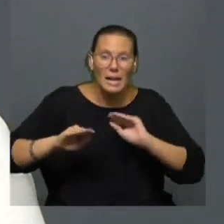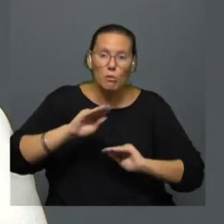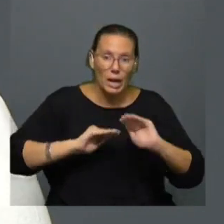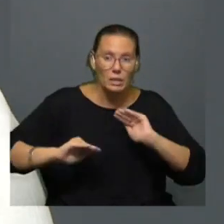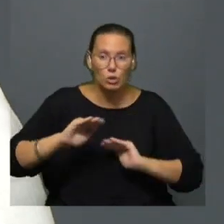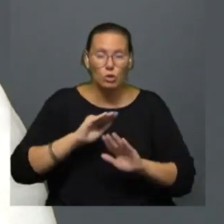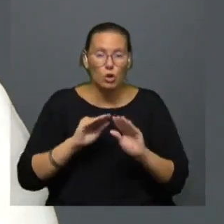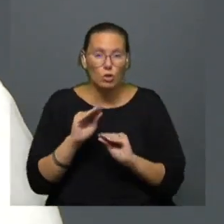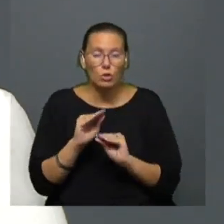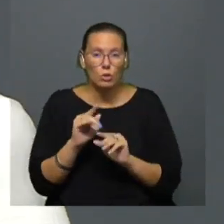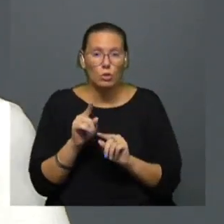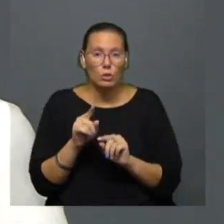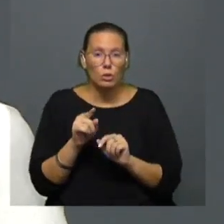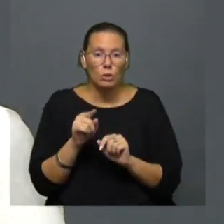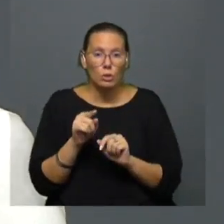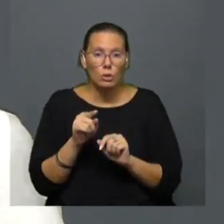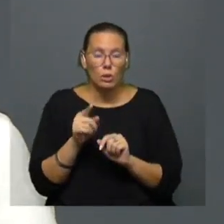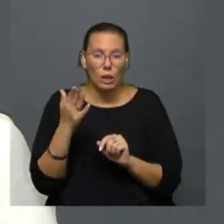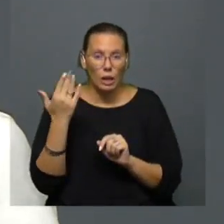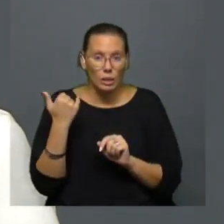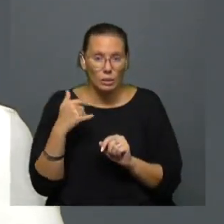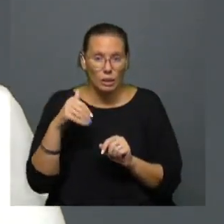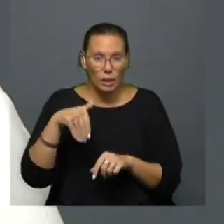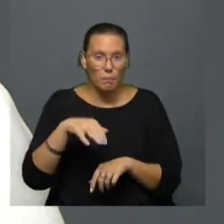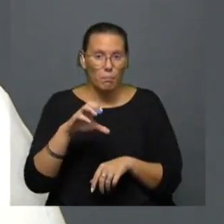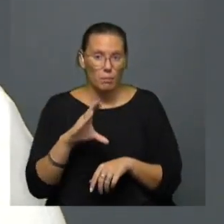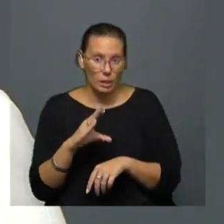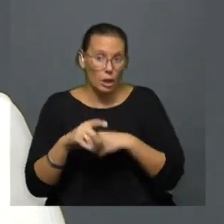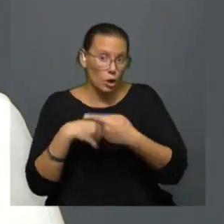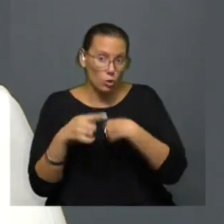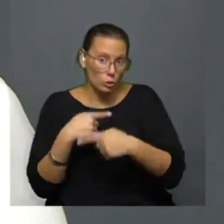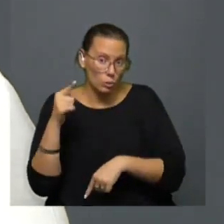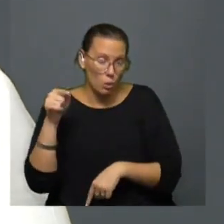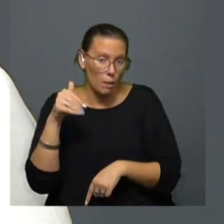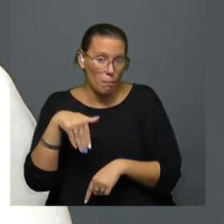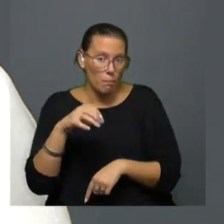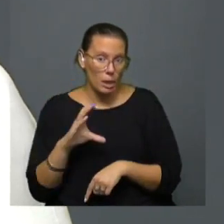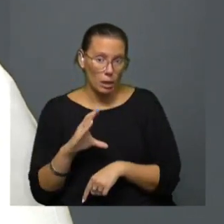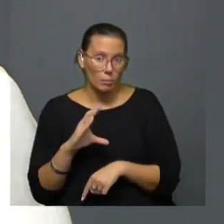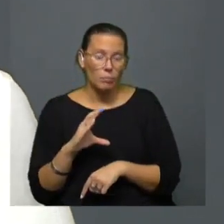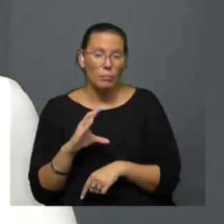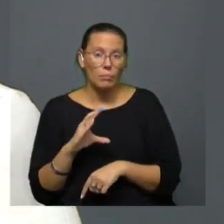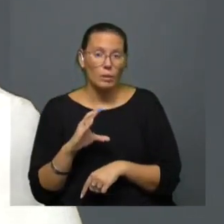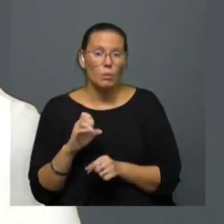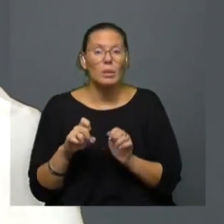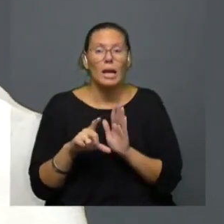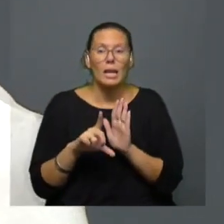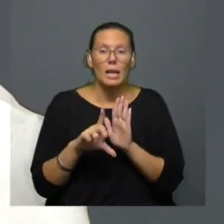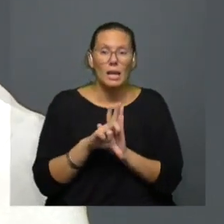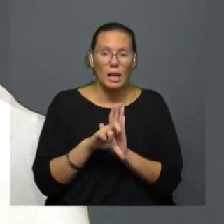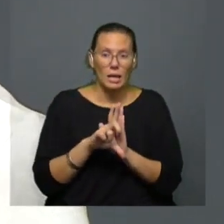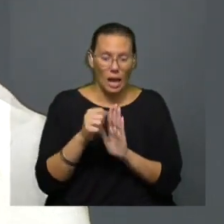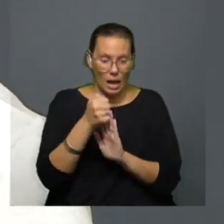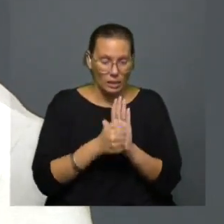reparación, que estaba en el ámbito del MEC y sigue estando en el ámbito del MEC, una ley que ya tenía en sus